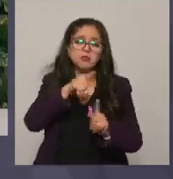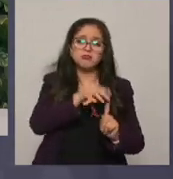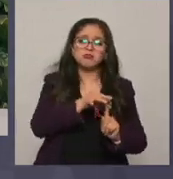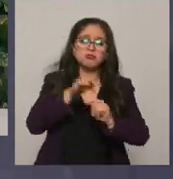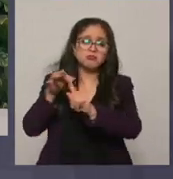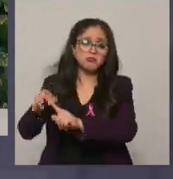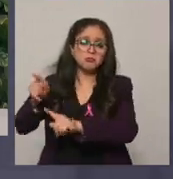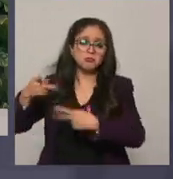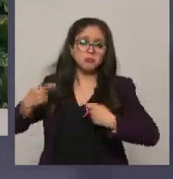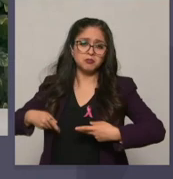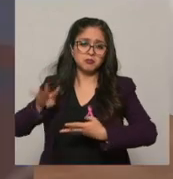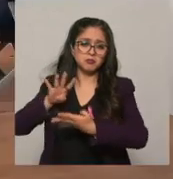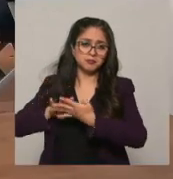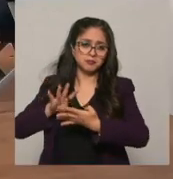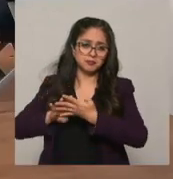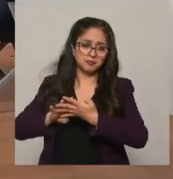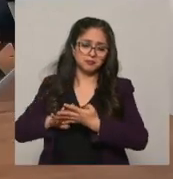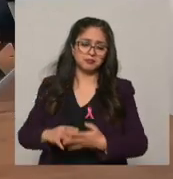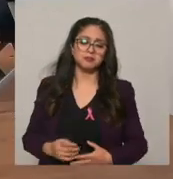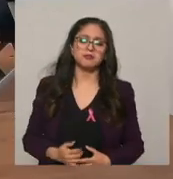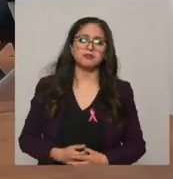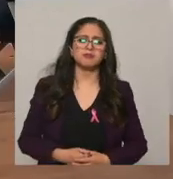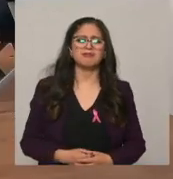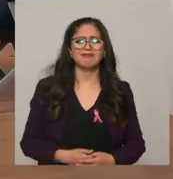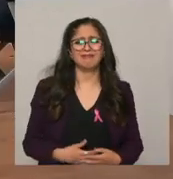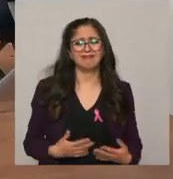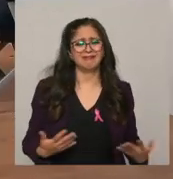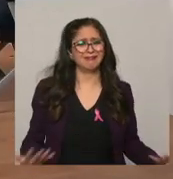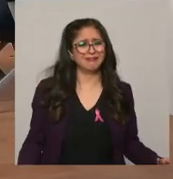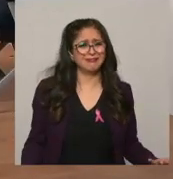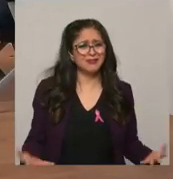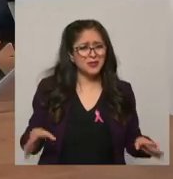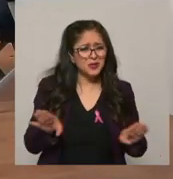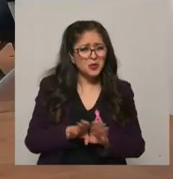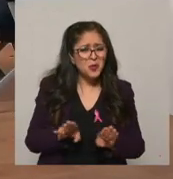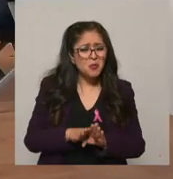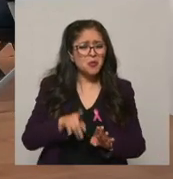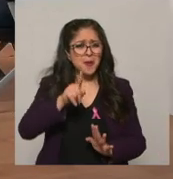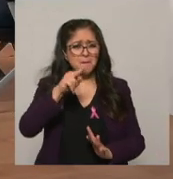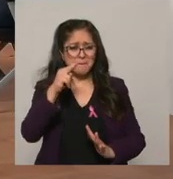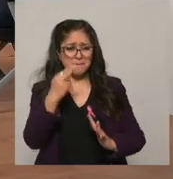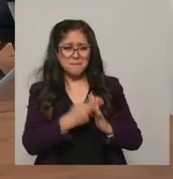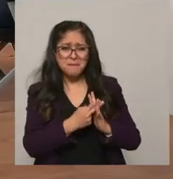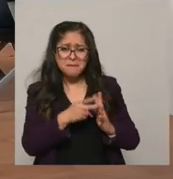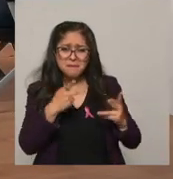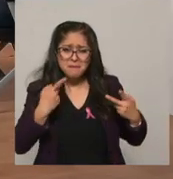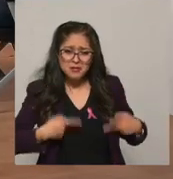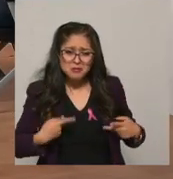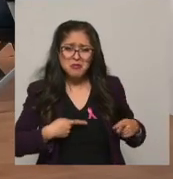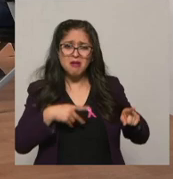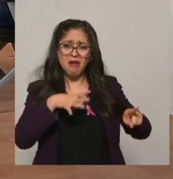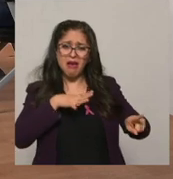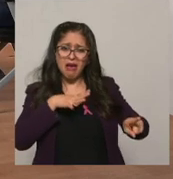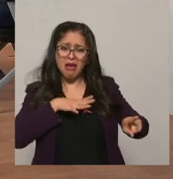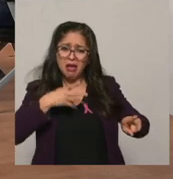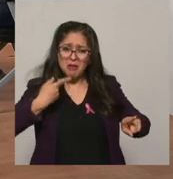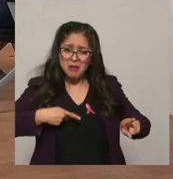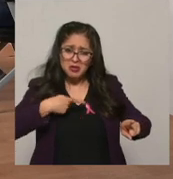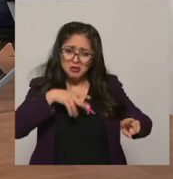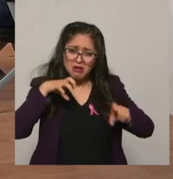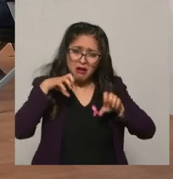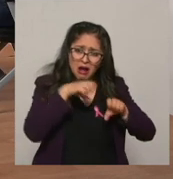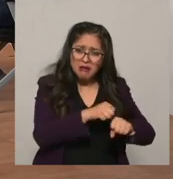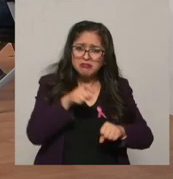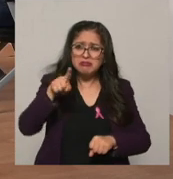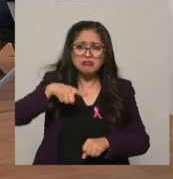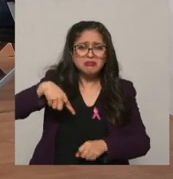proceso. Pero a ver, es increíble cómo aquí se mata a una persona, está el asesino, están los